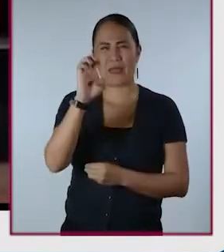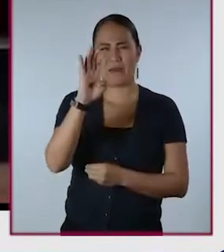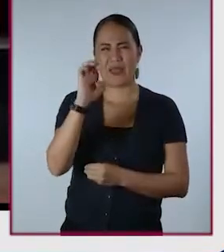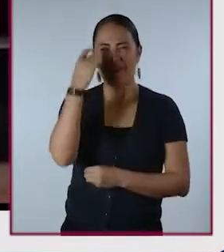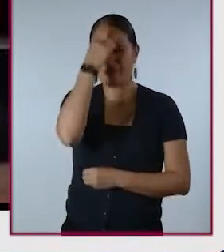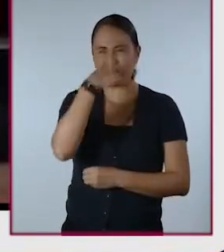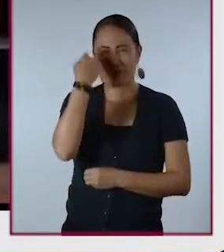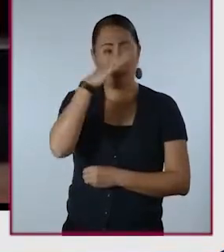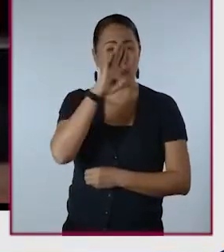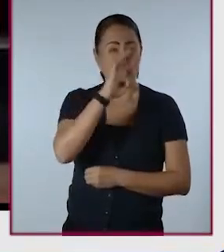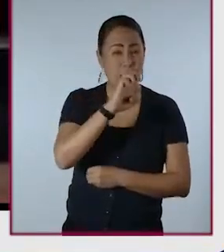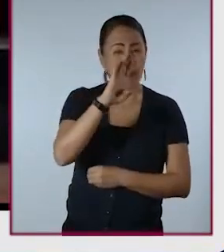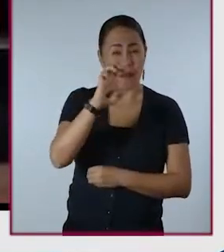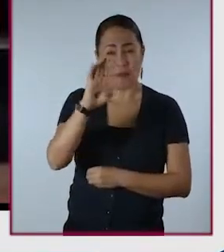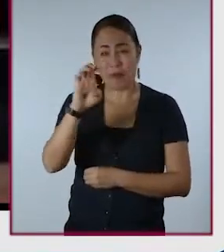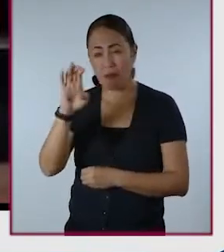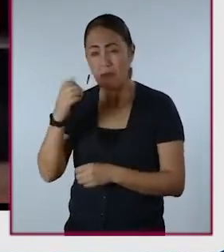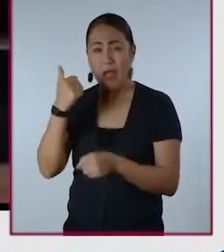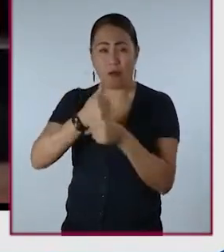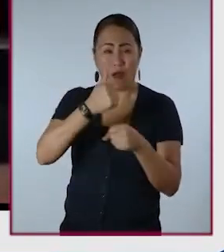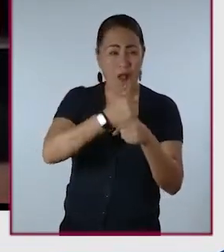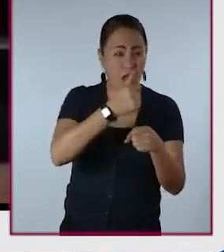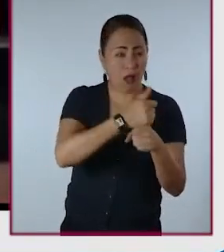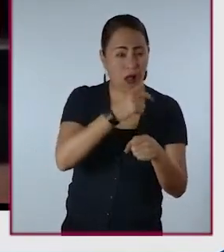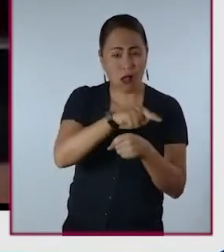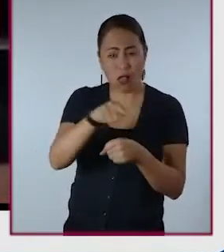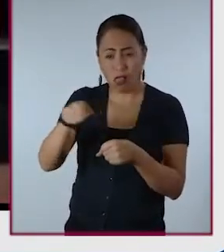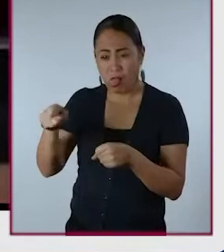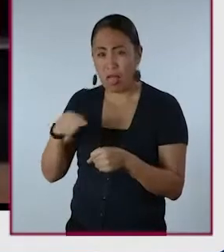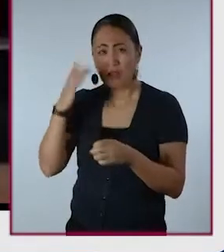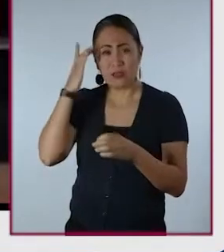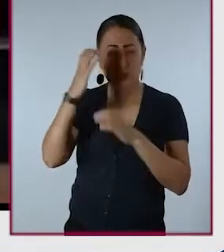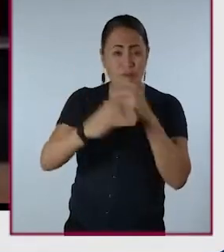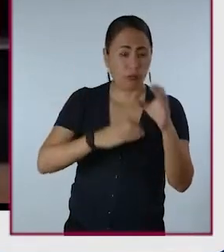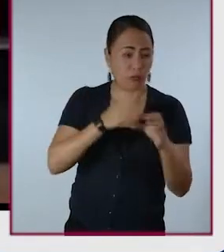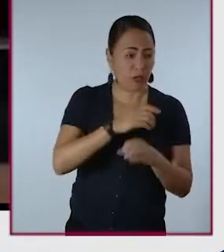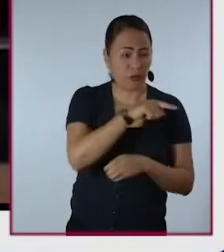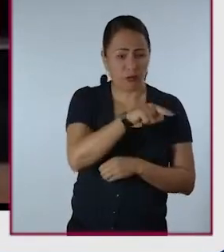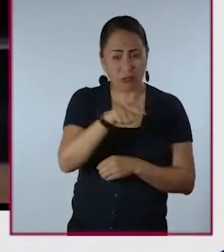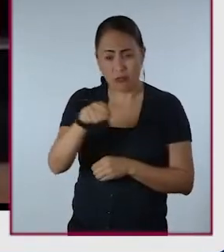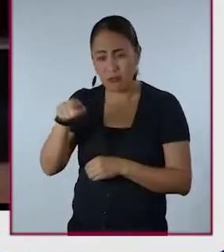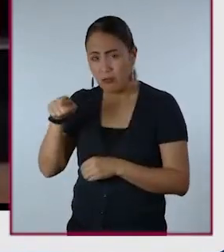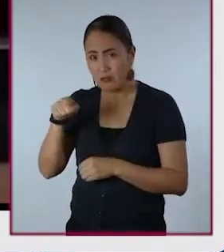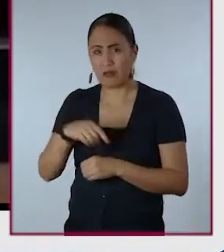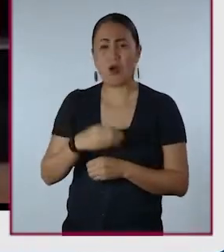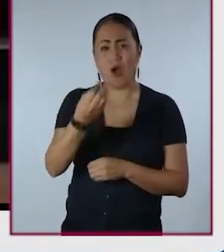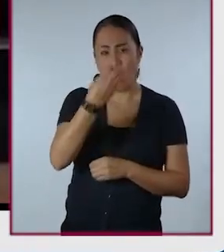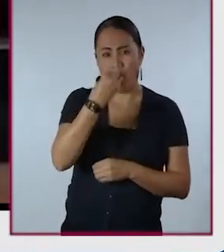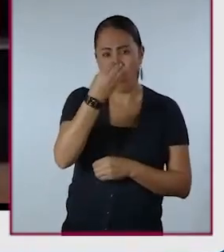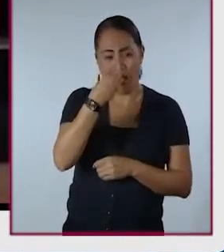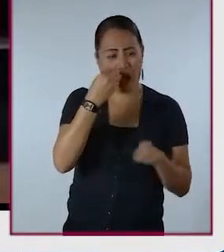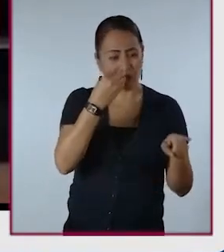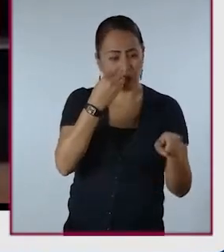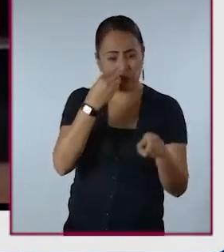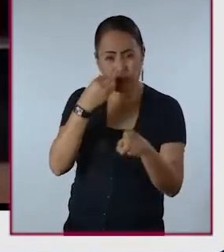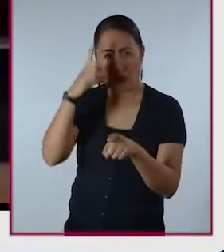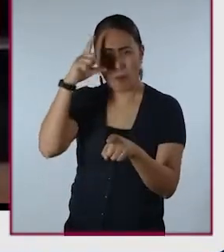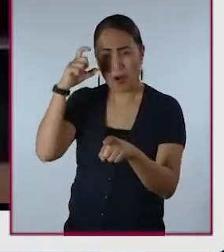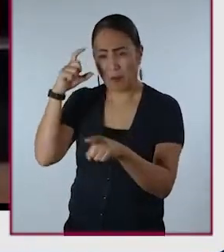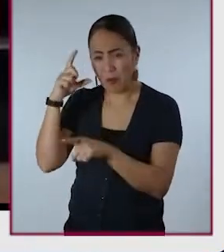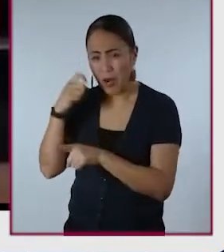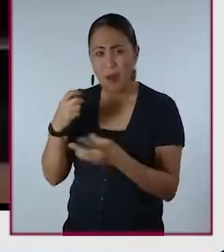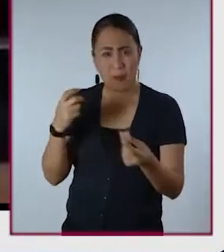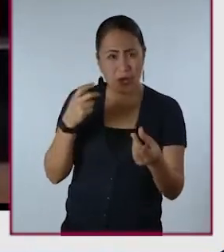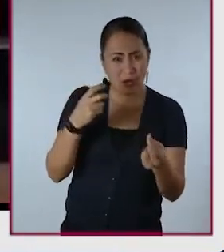Bebé, bebé, bebé, abuelito, abuelito, abuelito, cumpleaños, cumpleaños, cumpleaños, ¿sí? Comida, comida, comida, perro, perro,